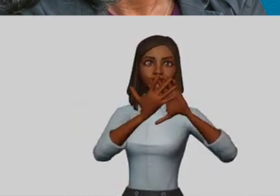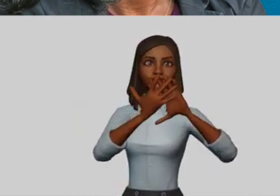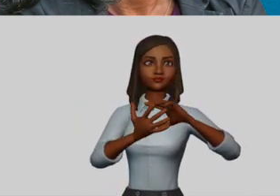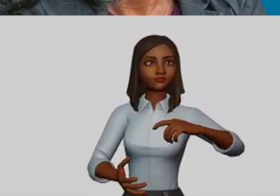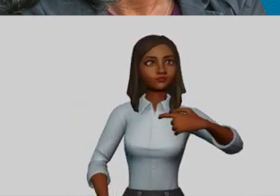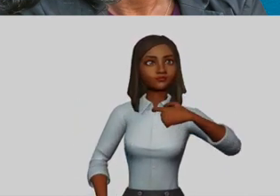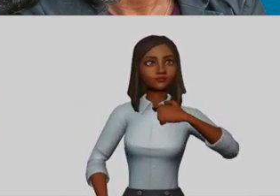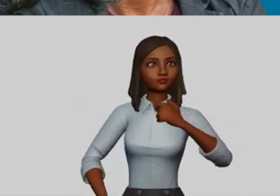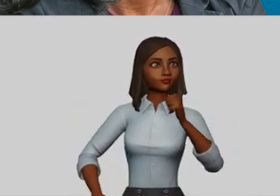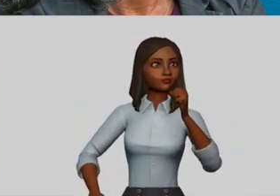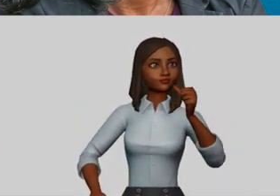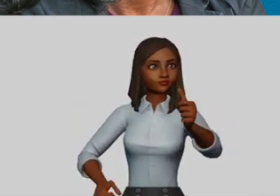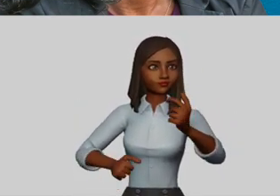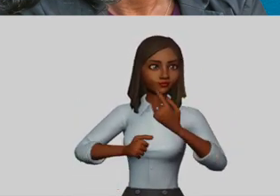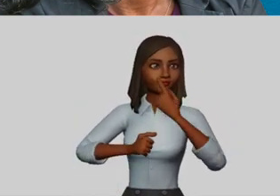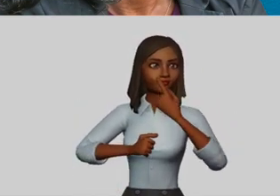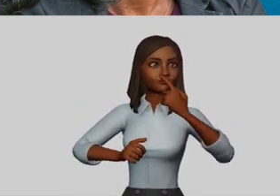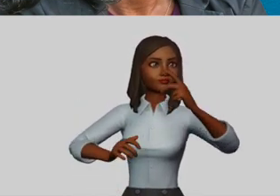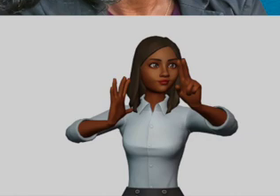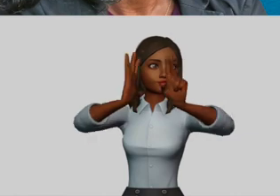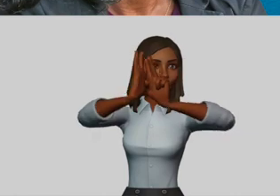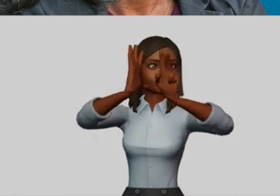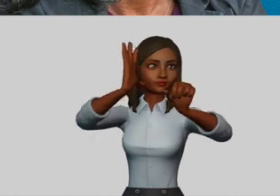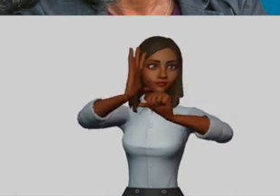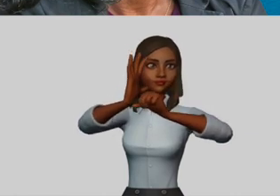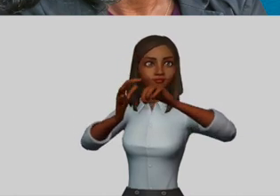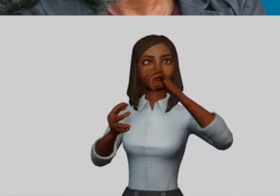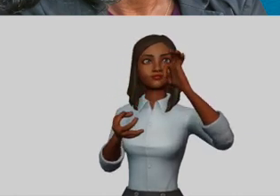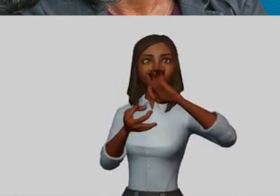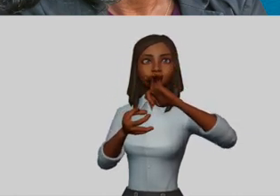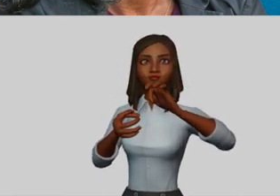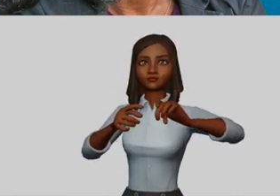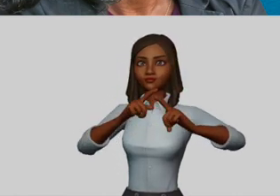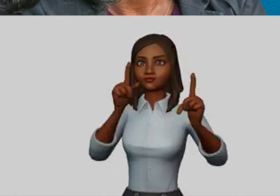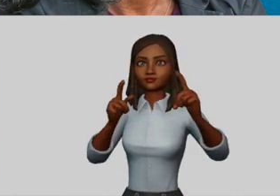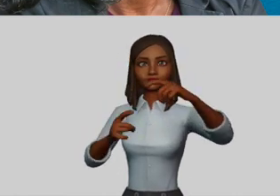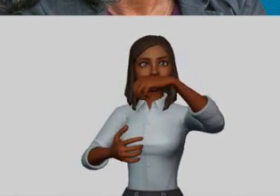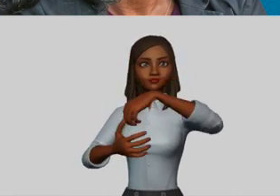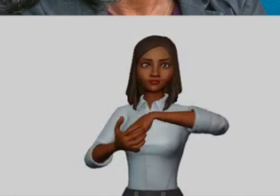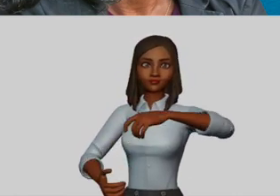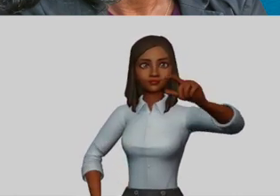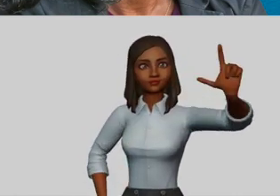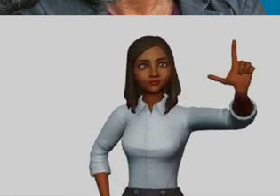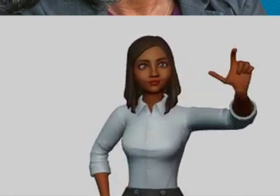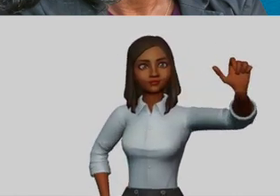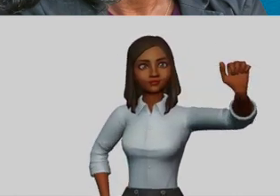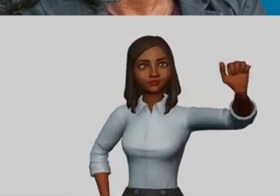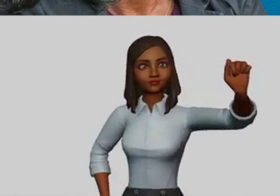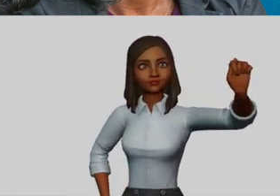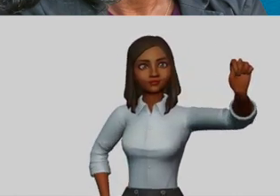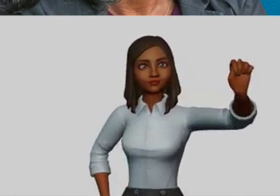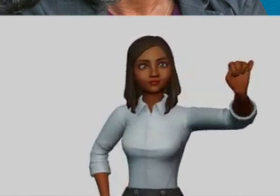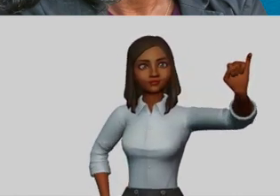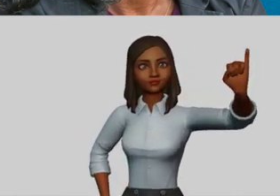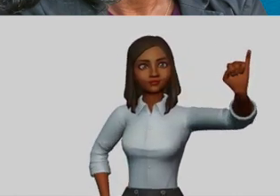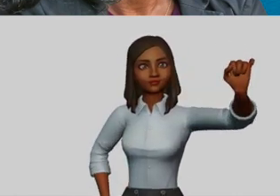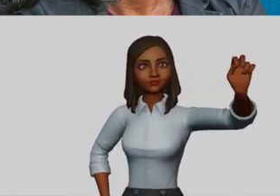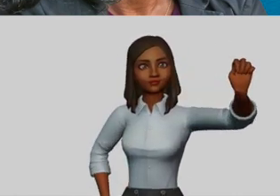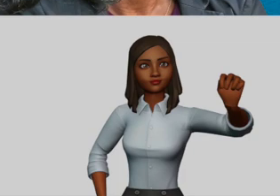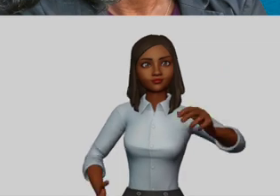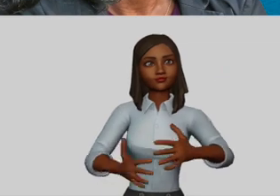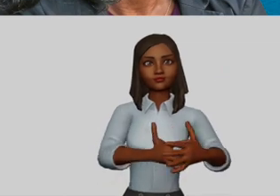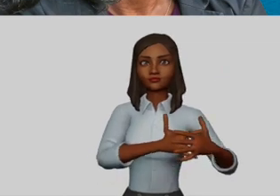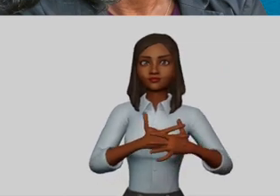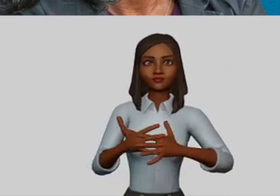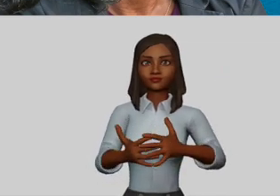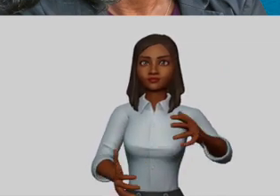tenían ciertos sentimientos de no saber cómo introducirlo a la sociedad. Y yo creo que eso ha ido cambiando